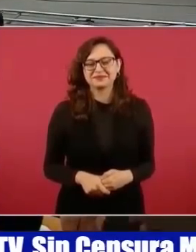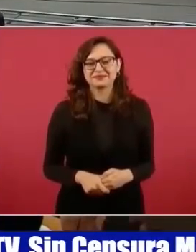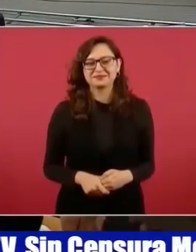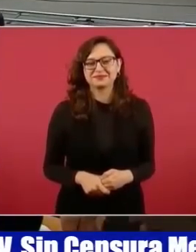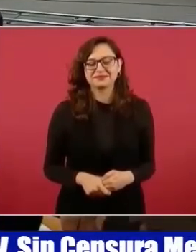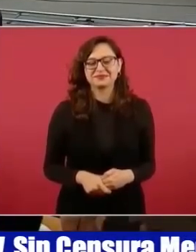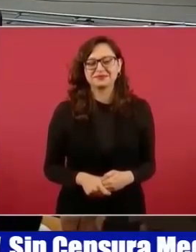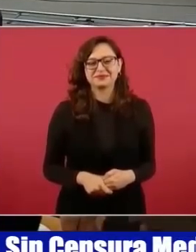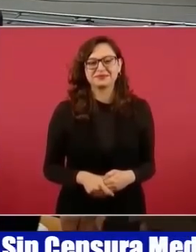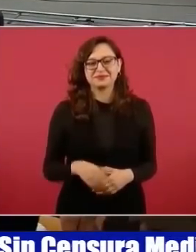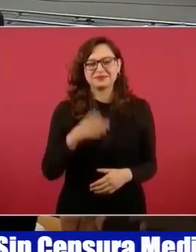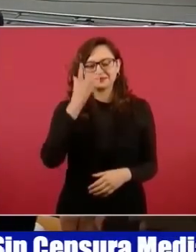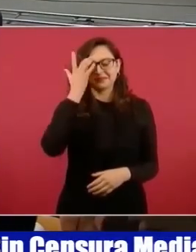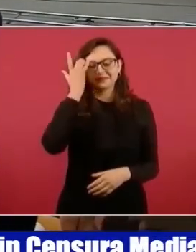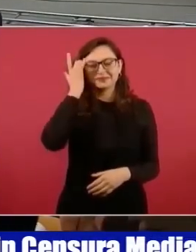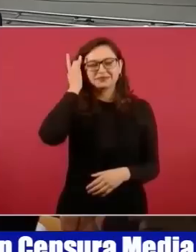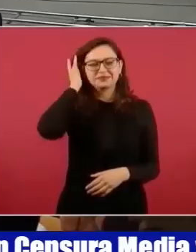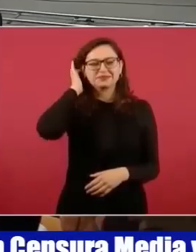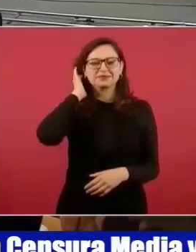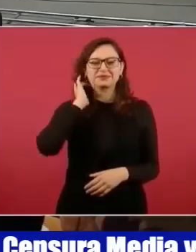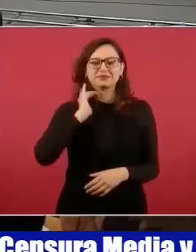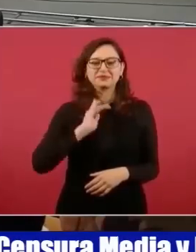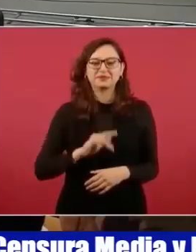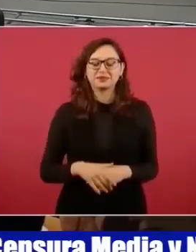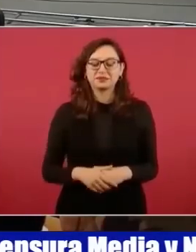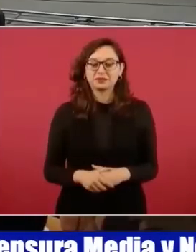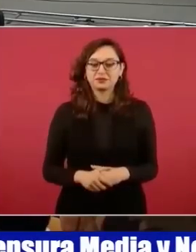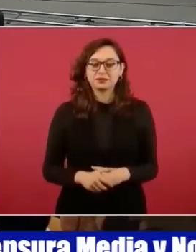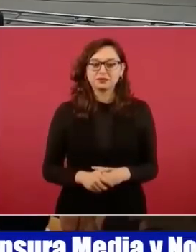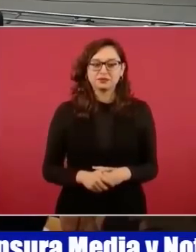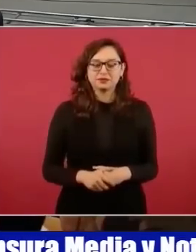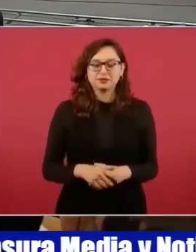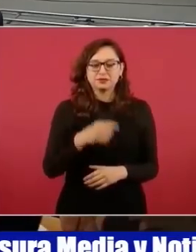¿Pero qué dice de Enrique Semo? Que él podría saberlo nombrar.